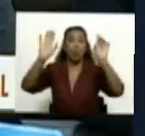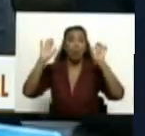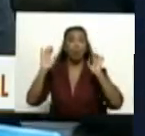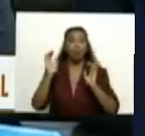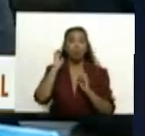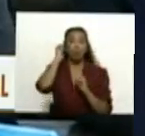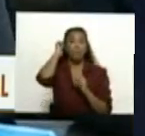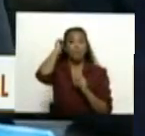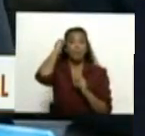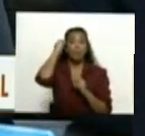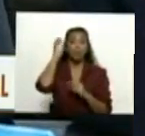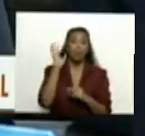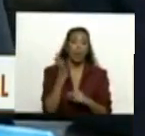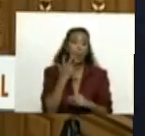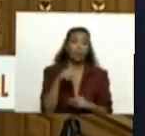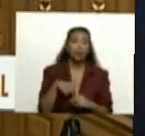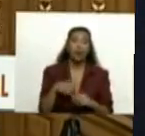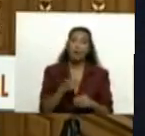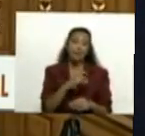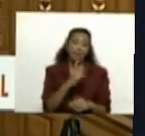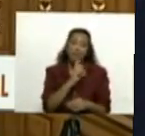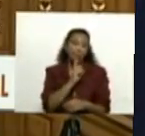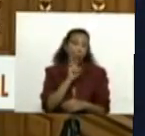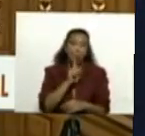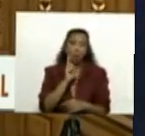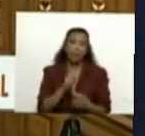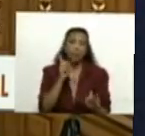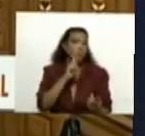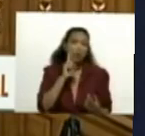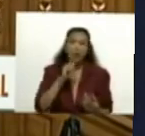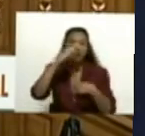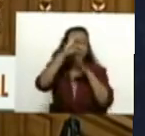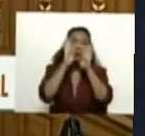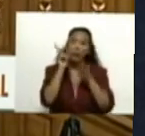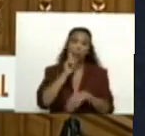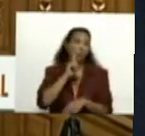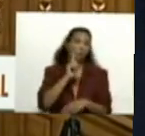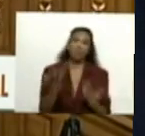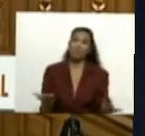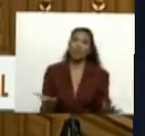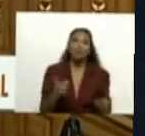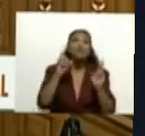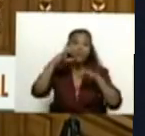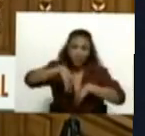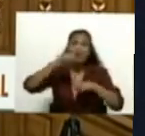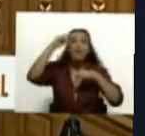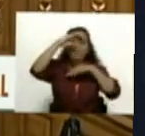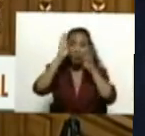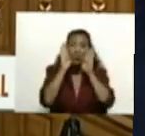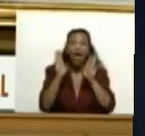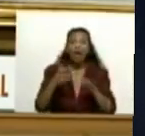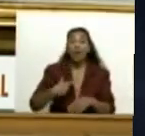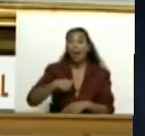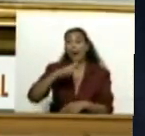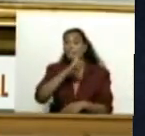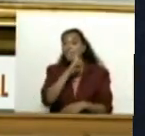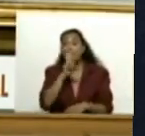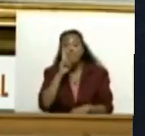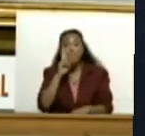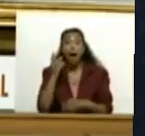opositores, extraterrestres, el que sea, tiene derecho a denunciar su situación, sus irregularidades en su